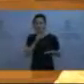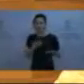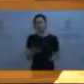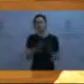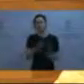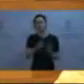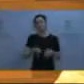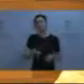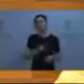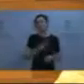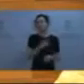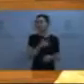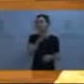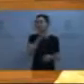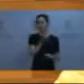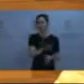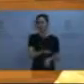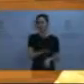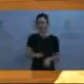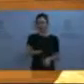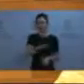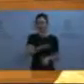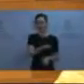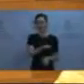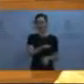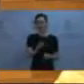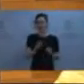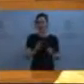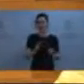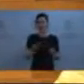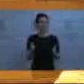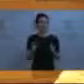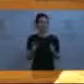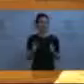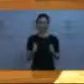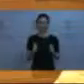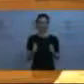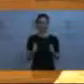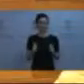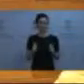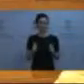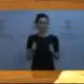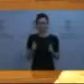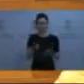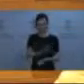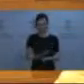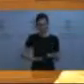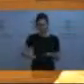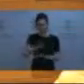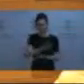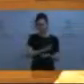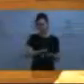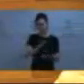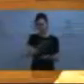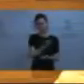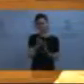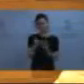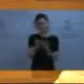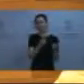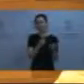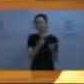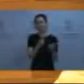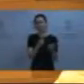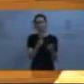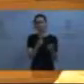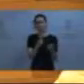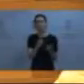algunos problemas o algunas zonas donde existen problemas de convivencia que según algunas manifestaciones requerirían la intervención de los